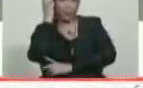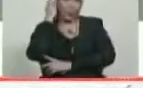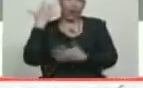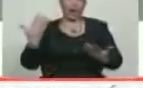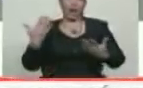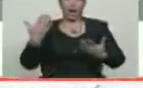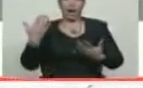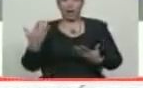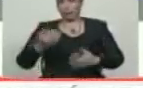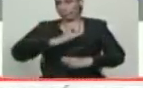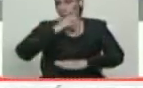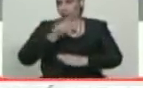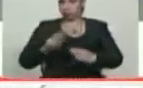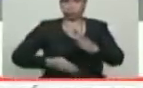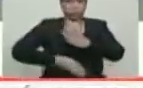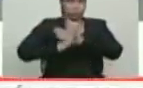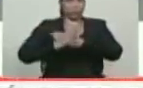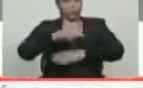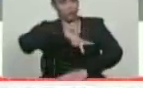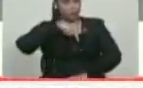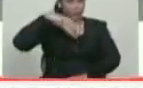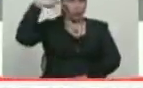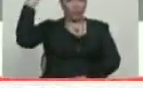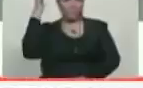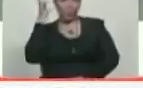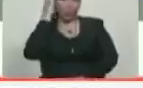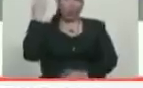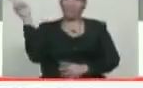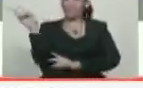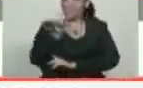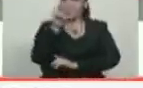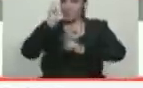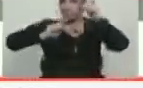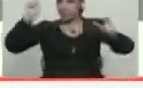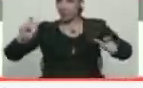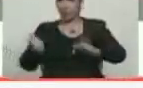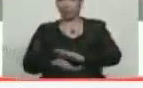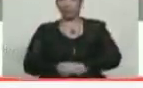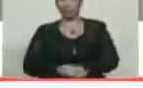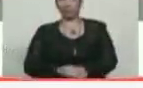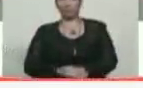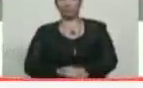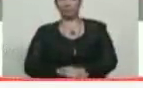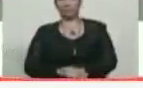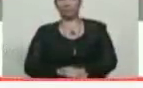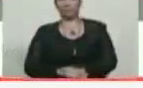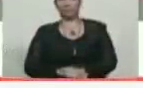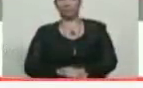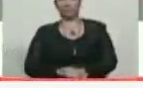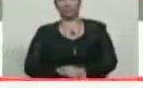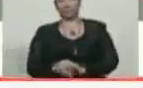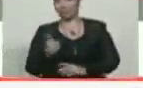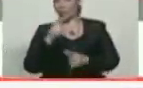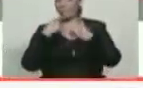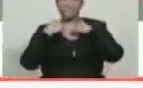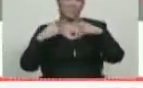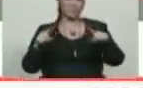el ímpetu de la mujer, la pasión de la mujer venezolana. No lo vamos a perder.